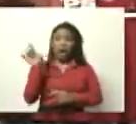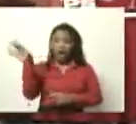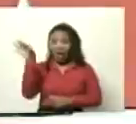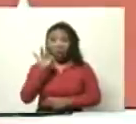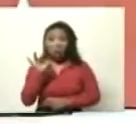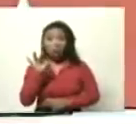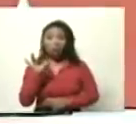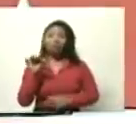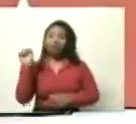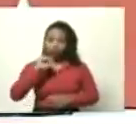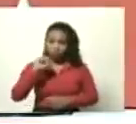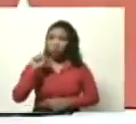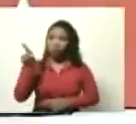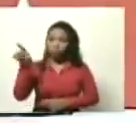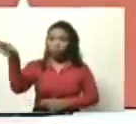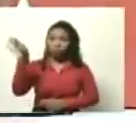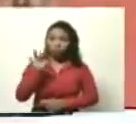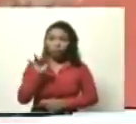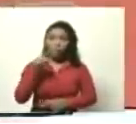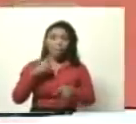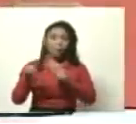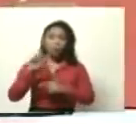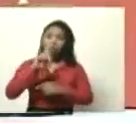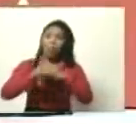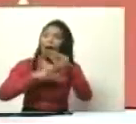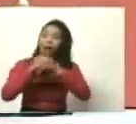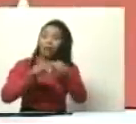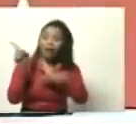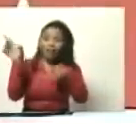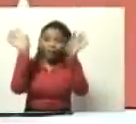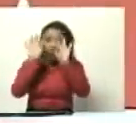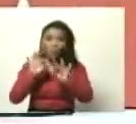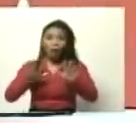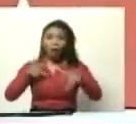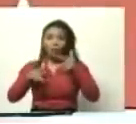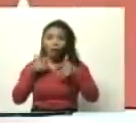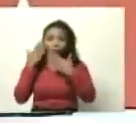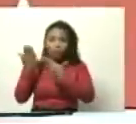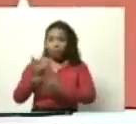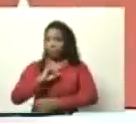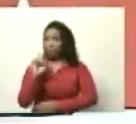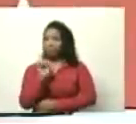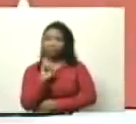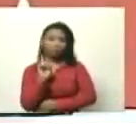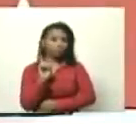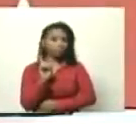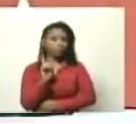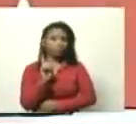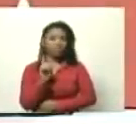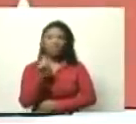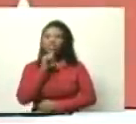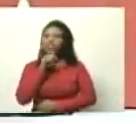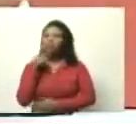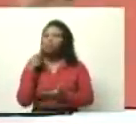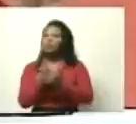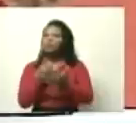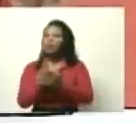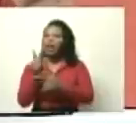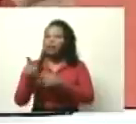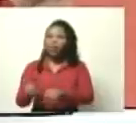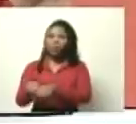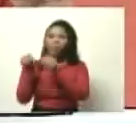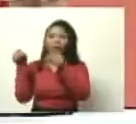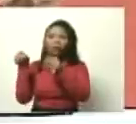fuiste electo, claro que fuiste electo, pero no para cometer ese tipo de desmanes, no. ¿Quién va a pagar, por ejemplo, los